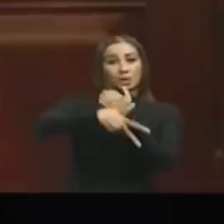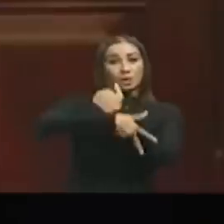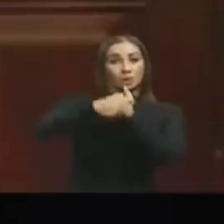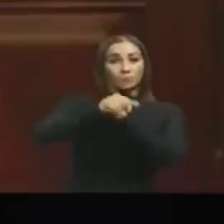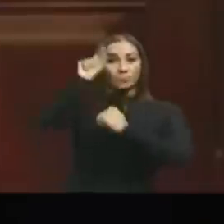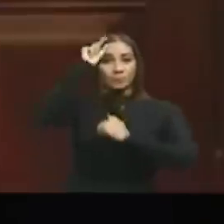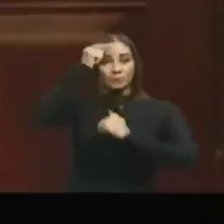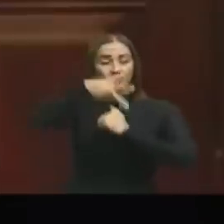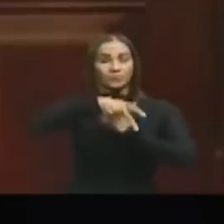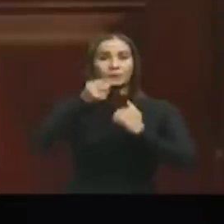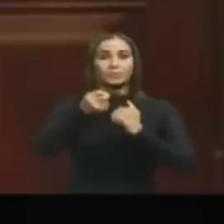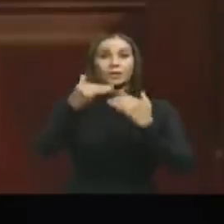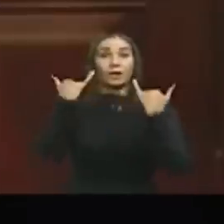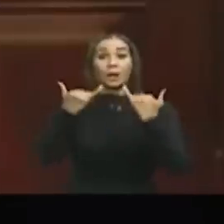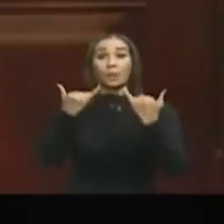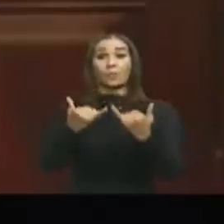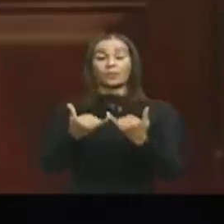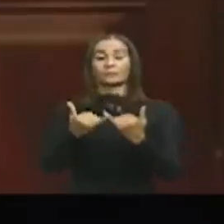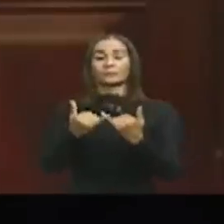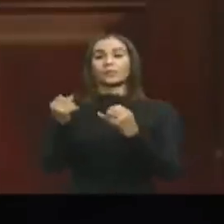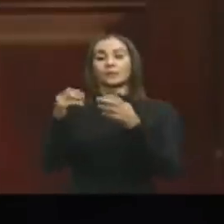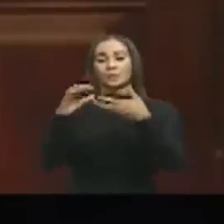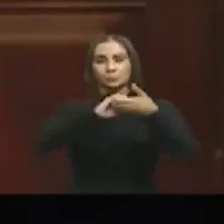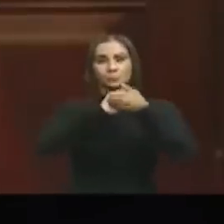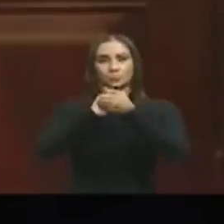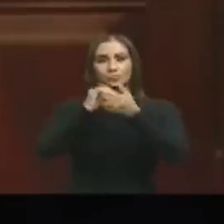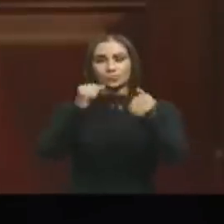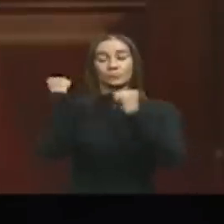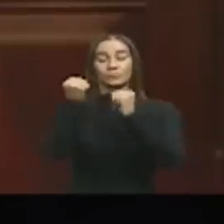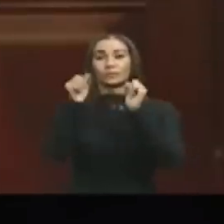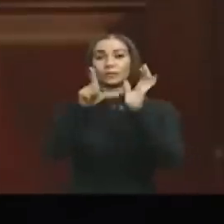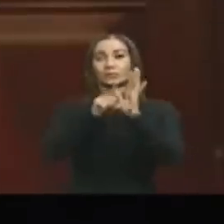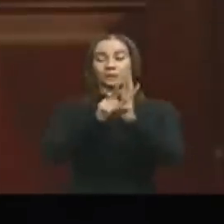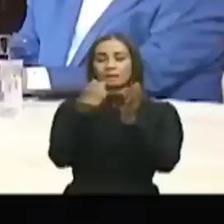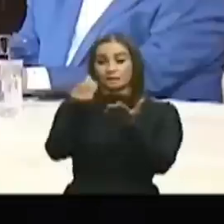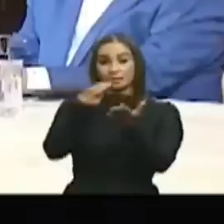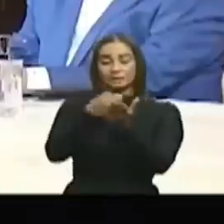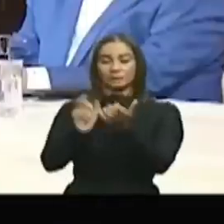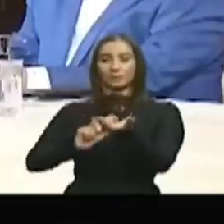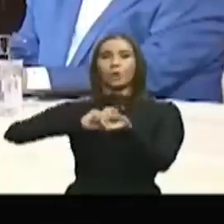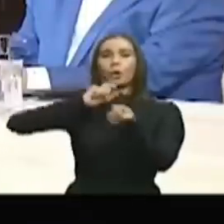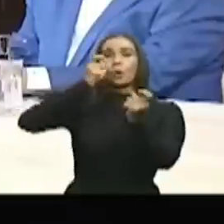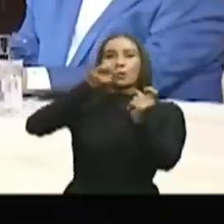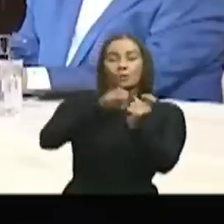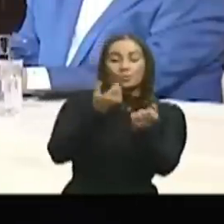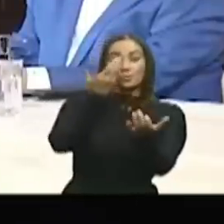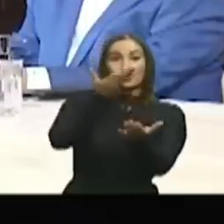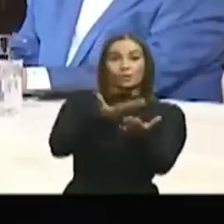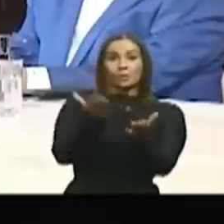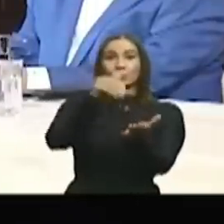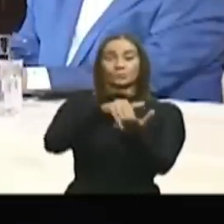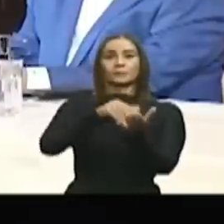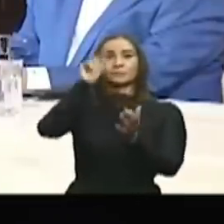Estado, ahora y con la fuerza de la ley, ese dinero deberá volver al Estado. En